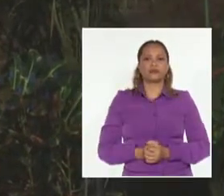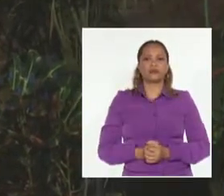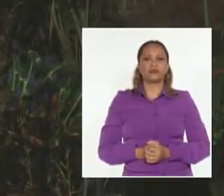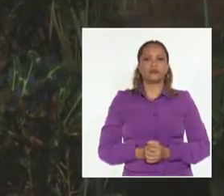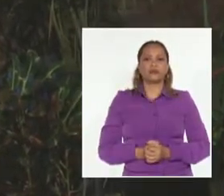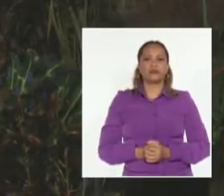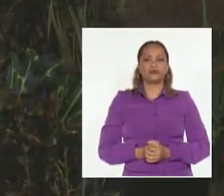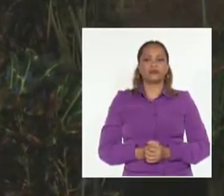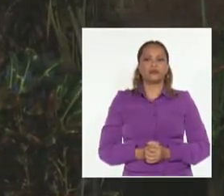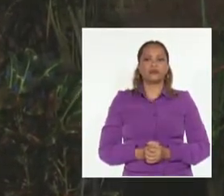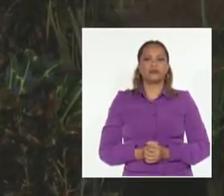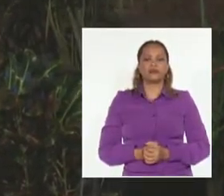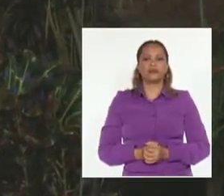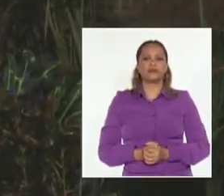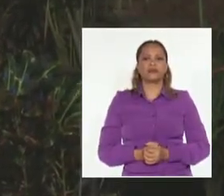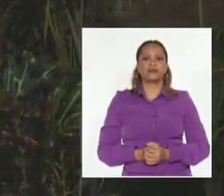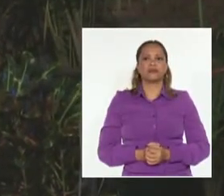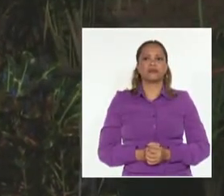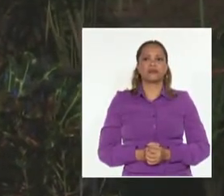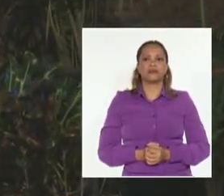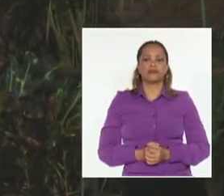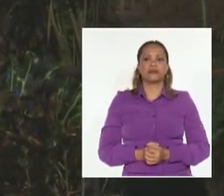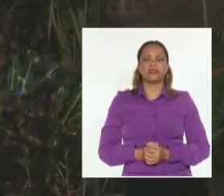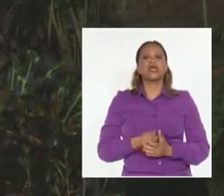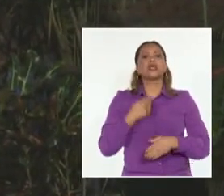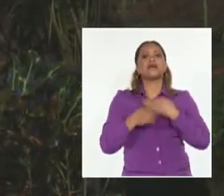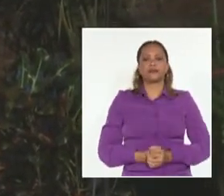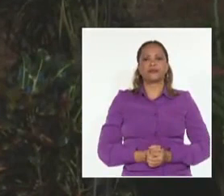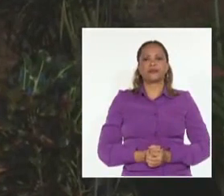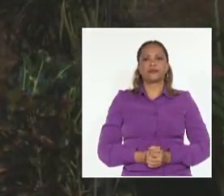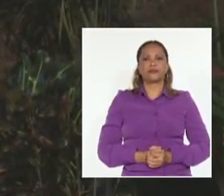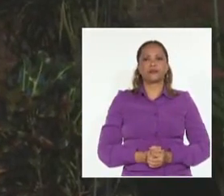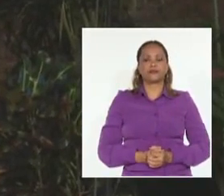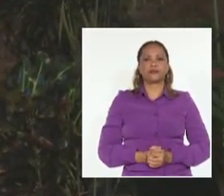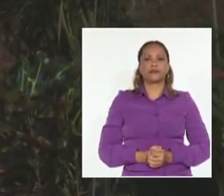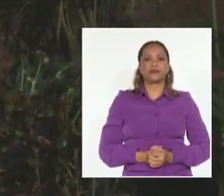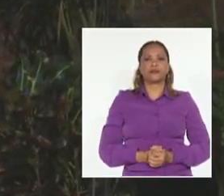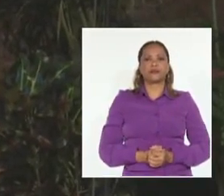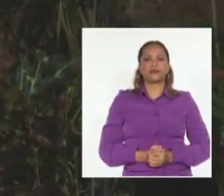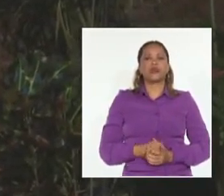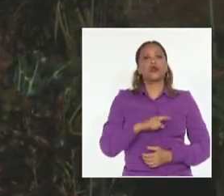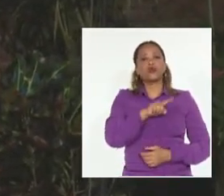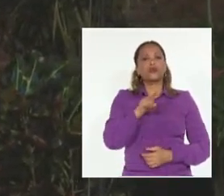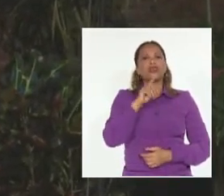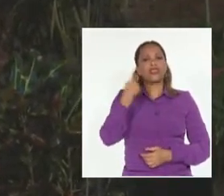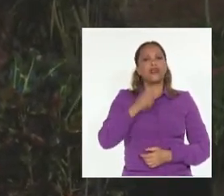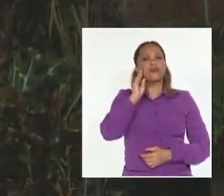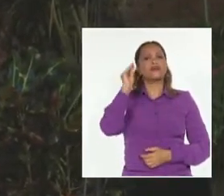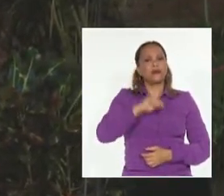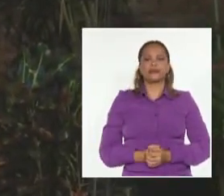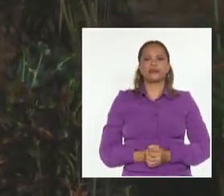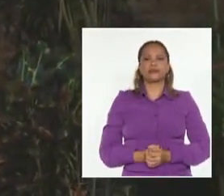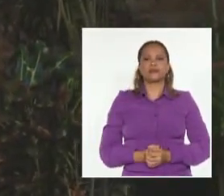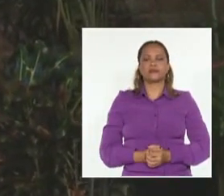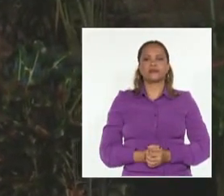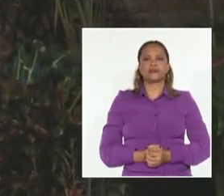terrorismo, y también por problemas e insuficiencias internas que nosotros tenemos que superar. Y eso deben conocerlo nuestros amigos, y lo compartimos con